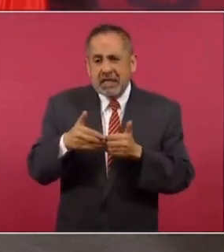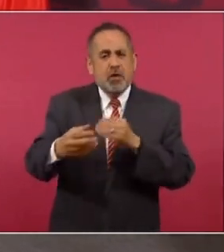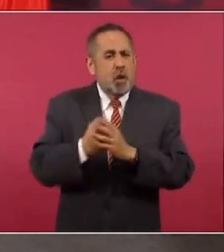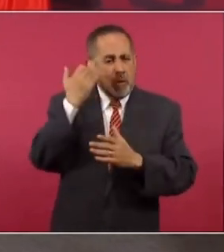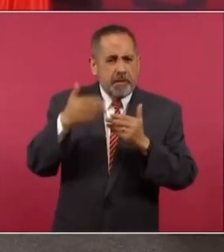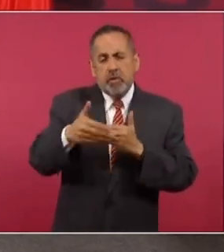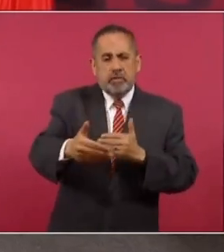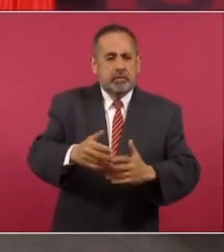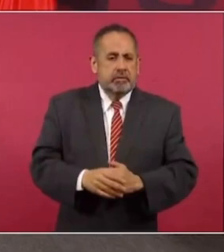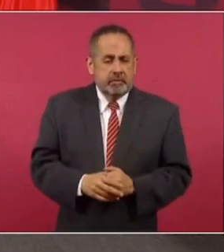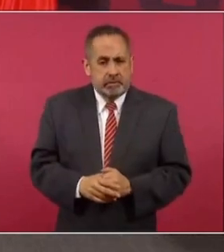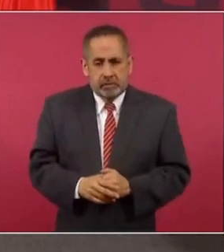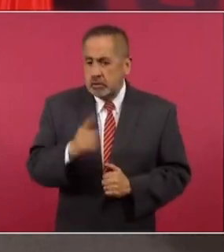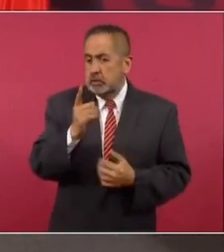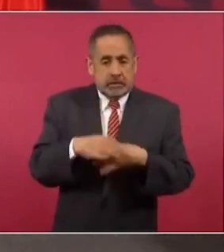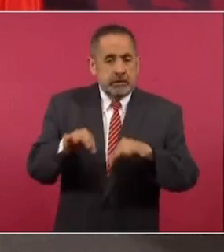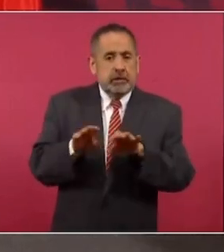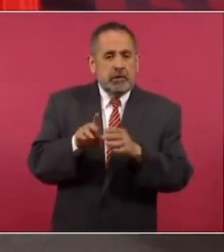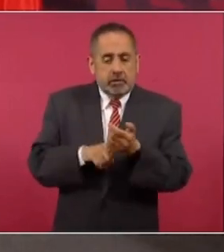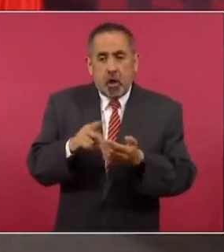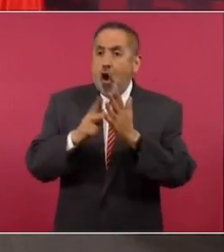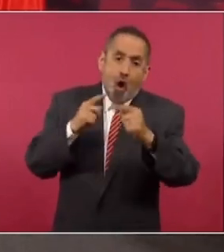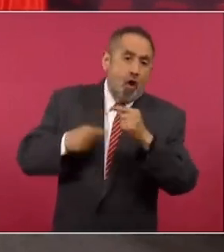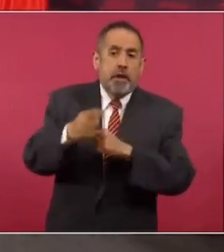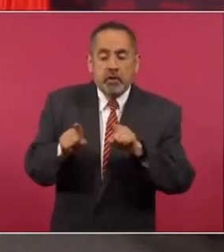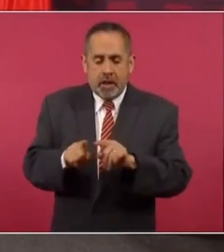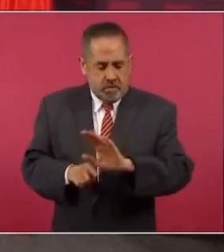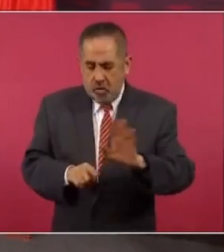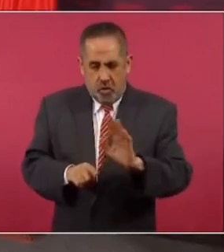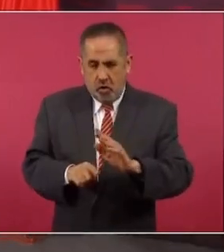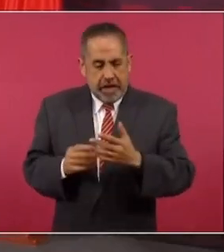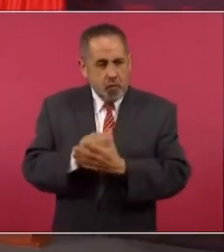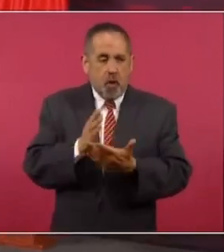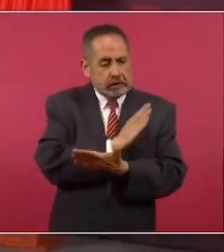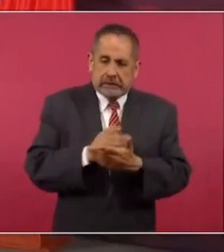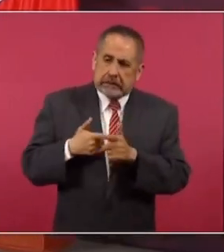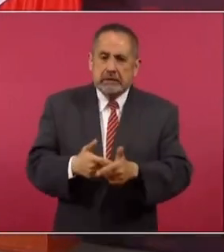una etapa nueva y que lo más importante era la no repetición